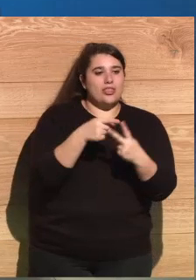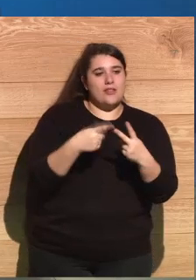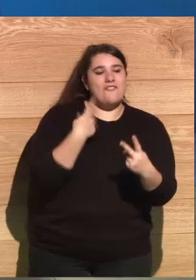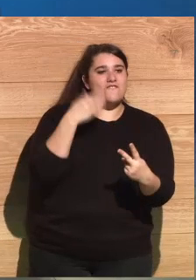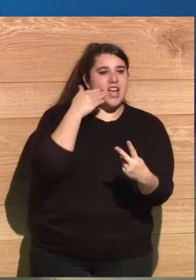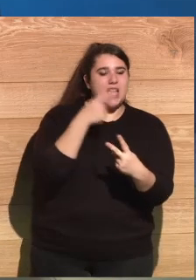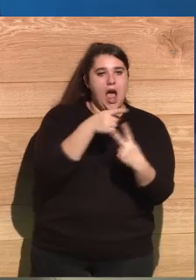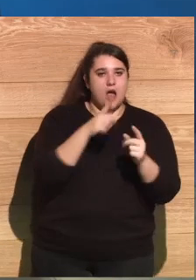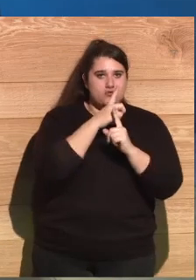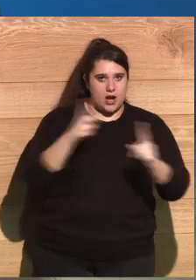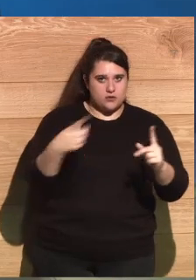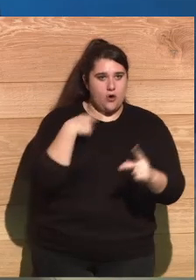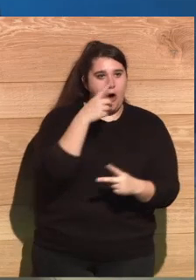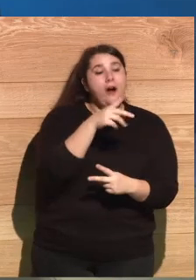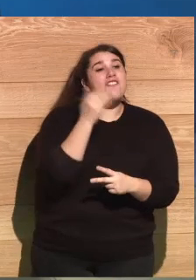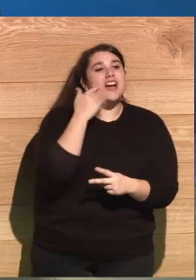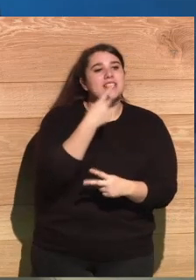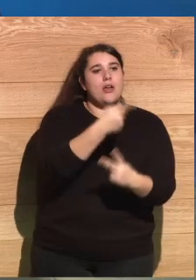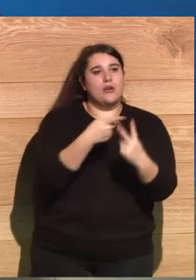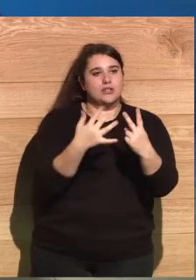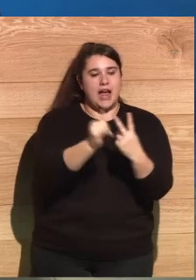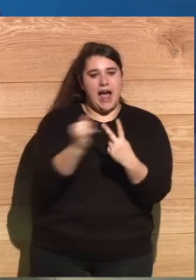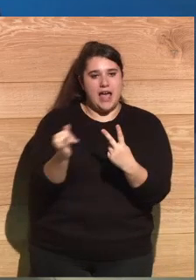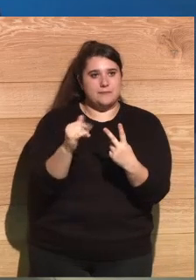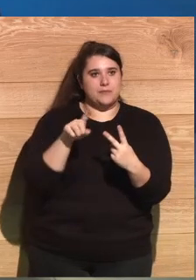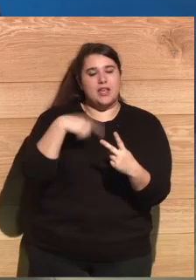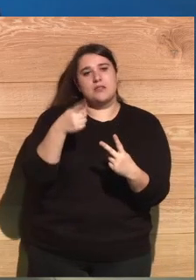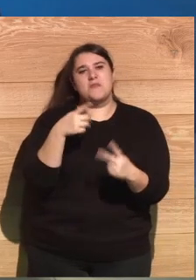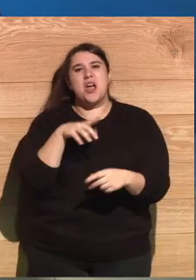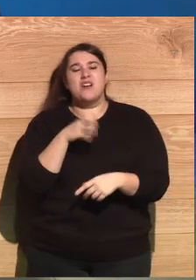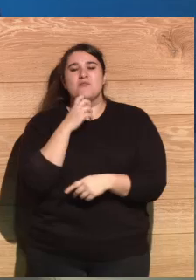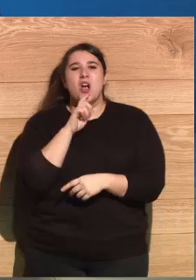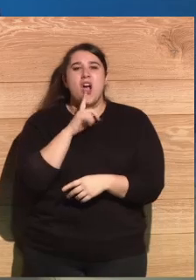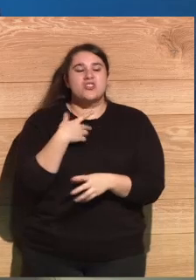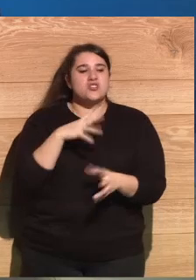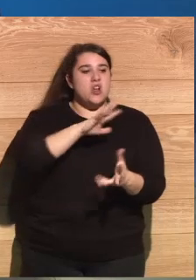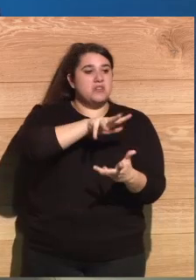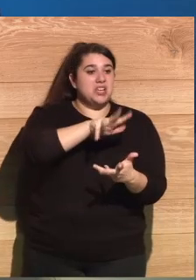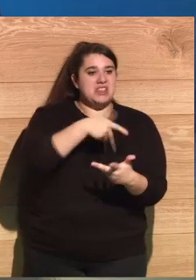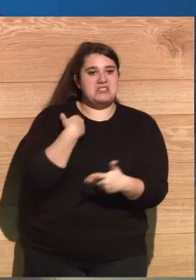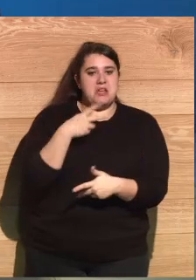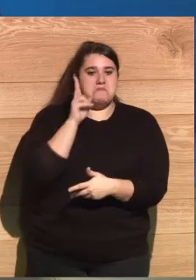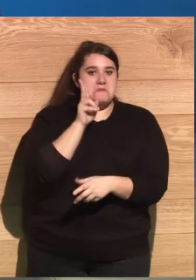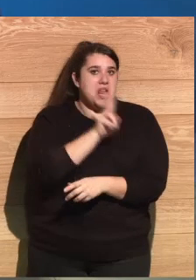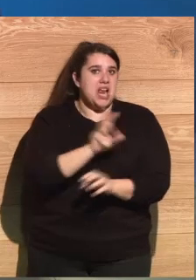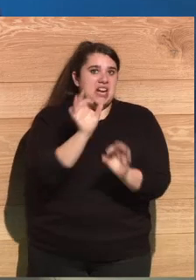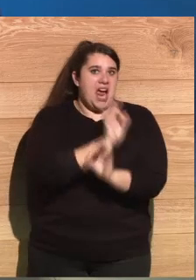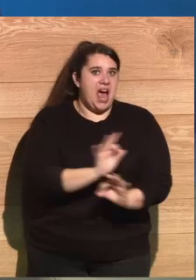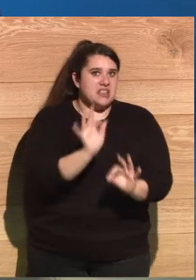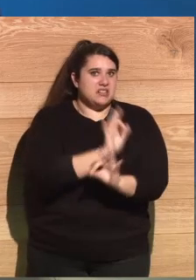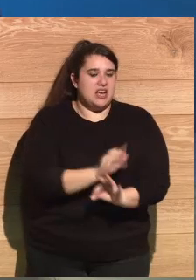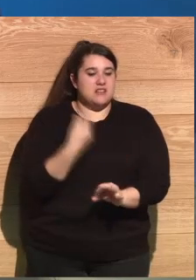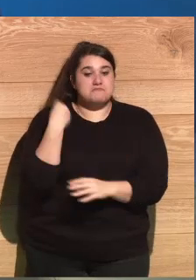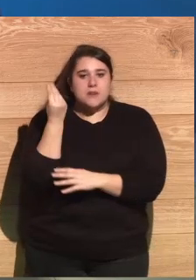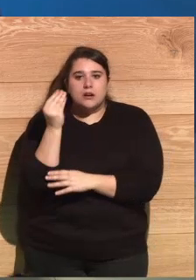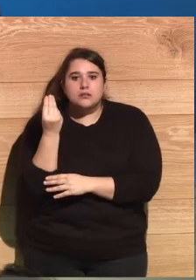año que construye identidad. Y luego, bueno, las noticias es música de fondo porque nadie realmente las mira. Los jóvenes